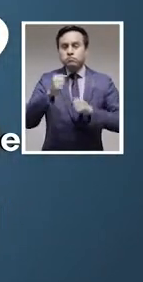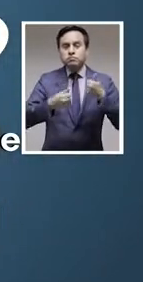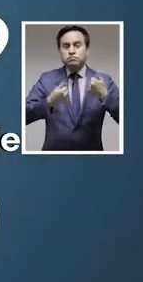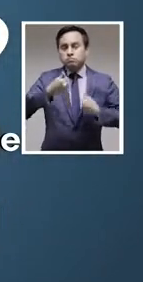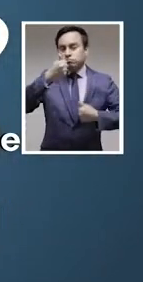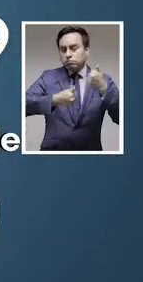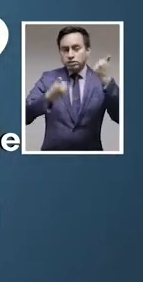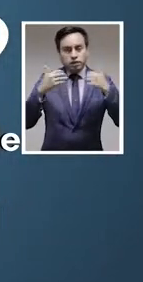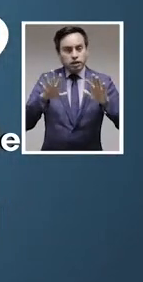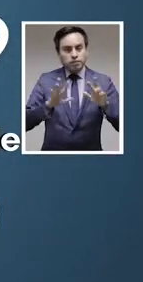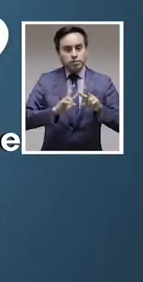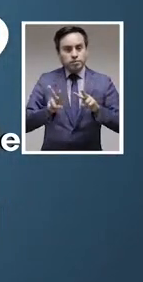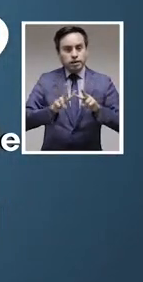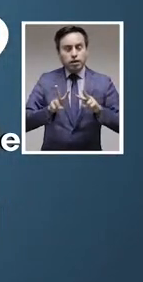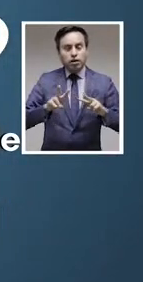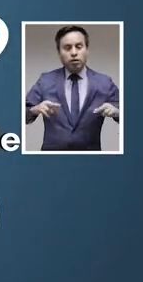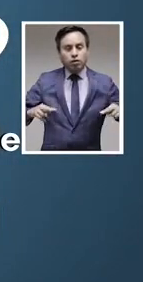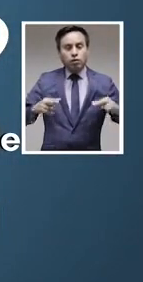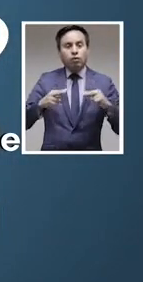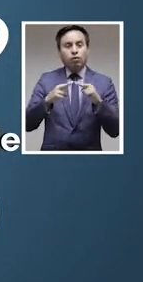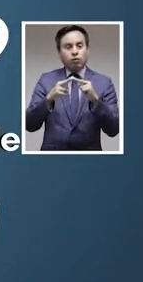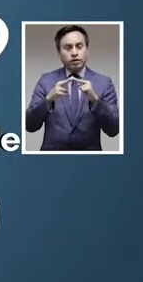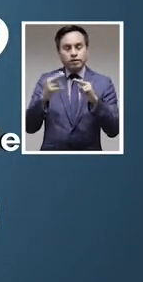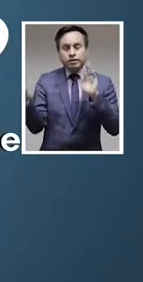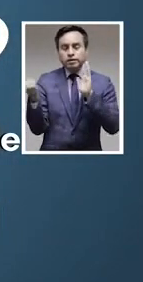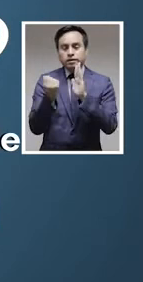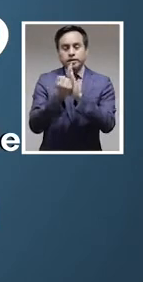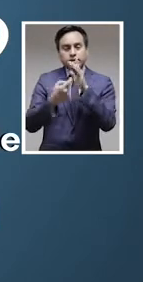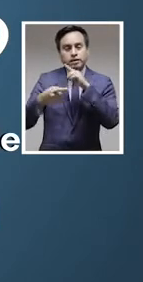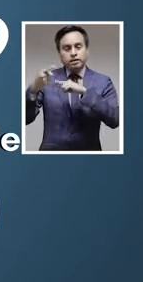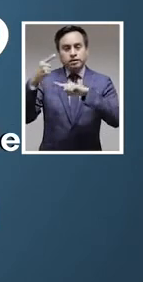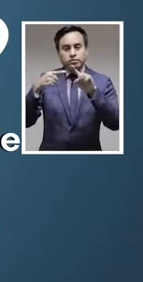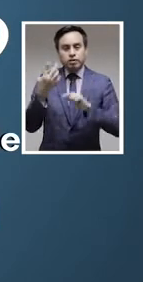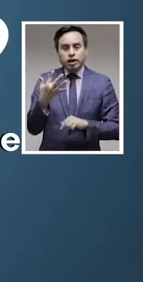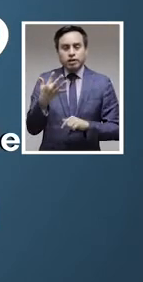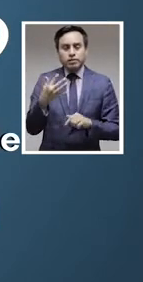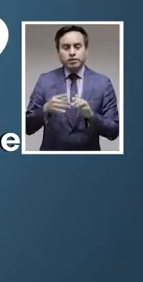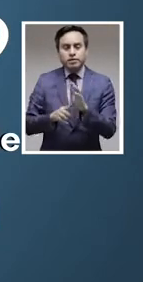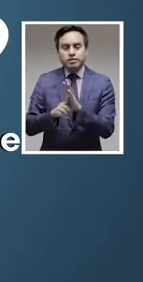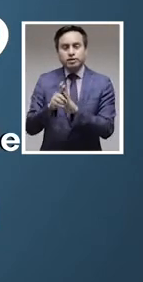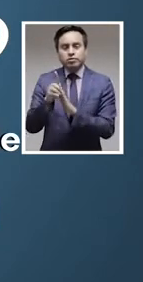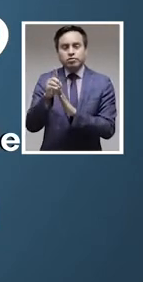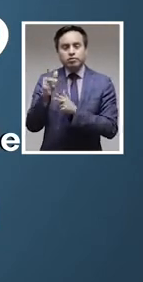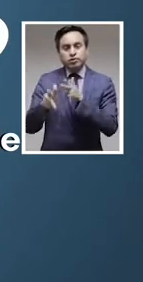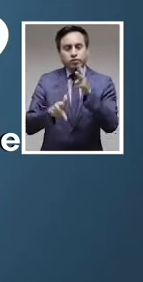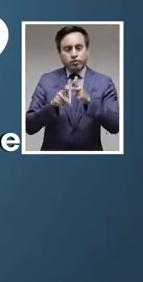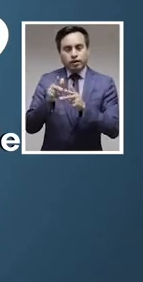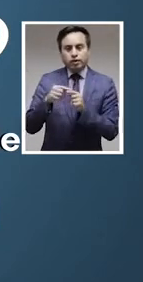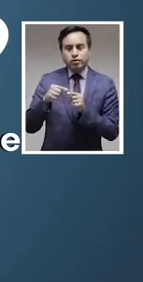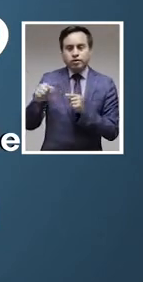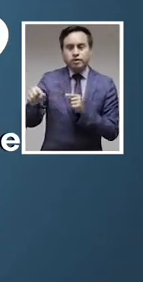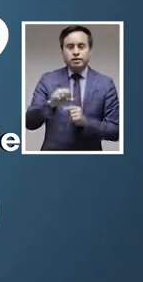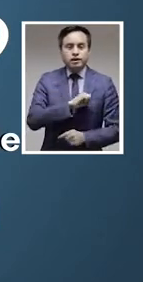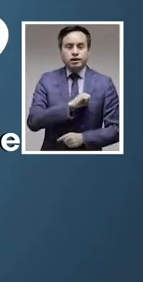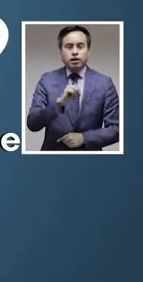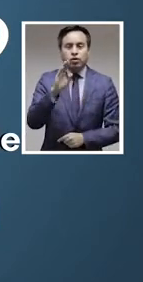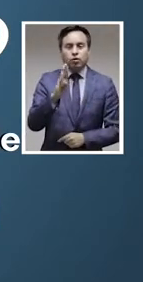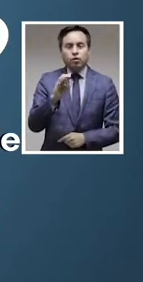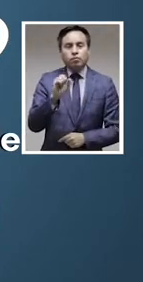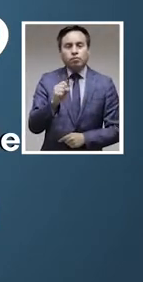para comenzar las obras. Ese fue un hito clave también del desarrollo ferroviario. Santiago